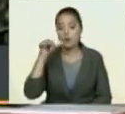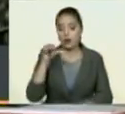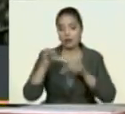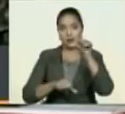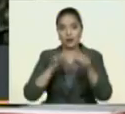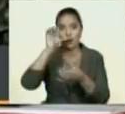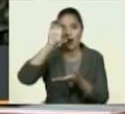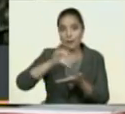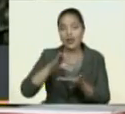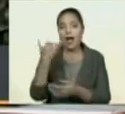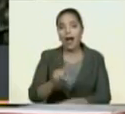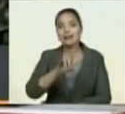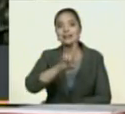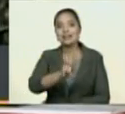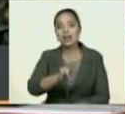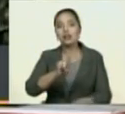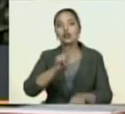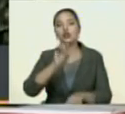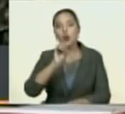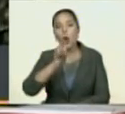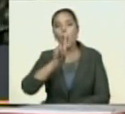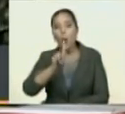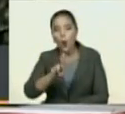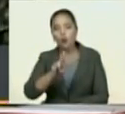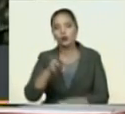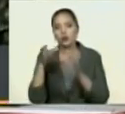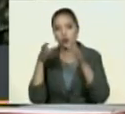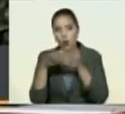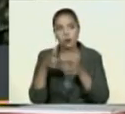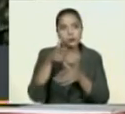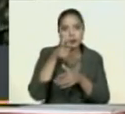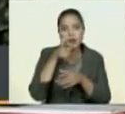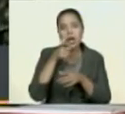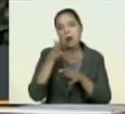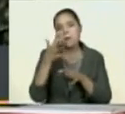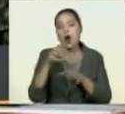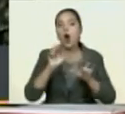Capital tenemos 101 cuadrantes de paz y tenemos un promedio